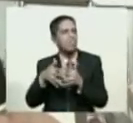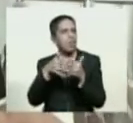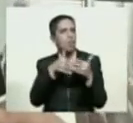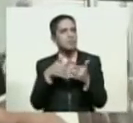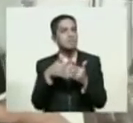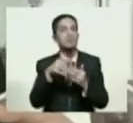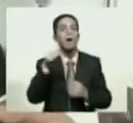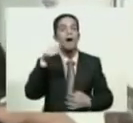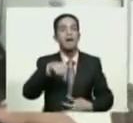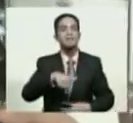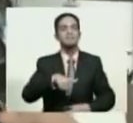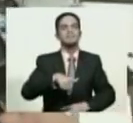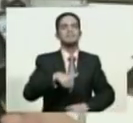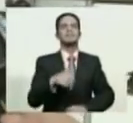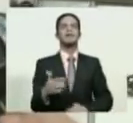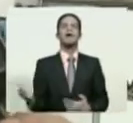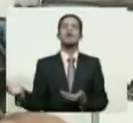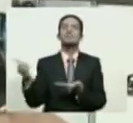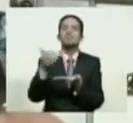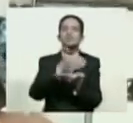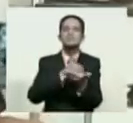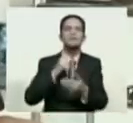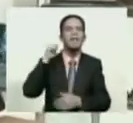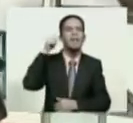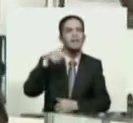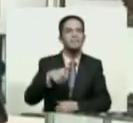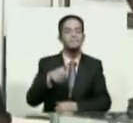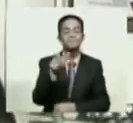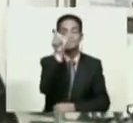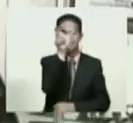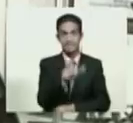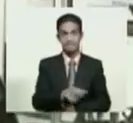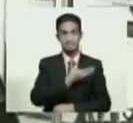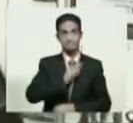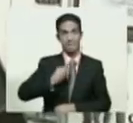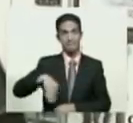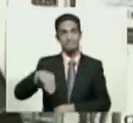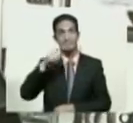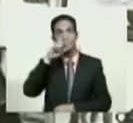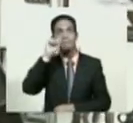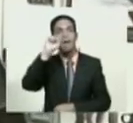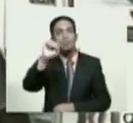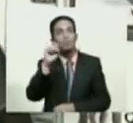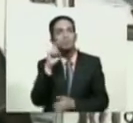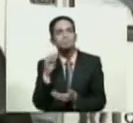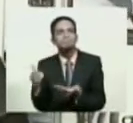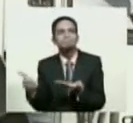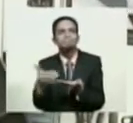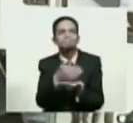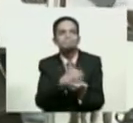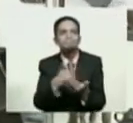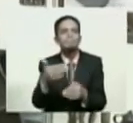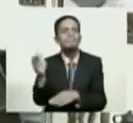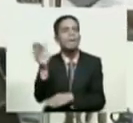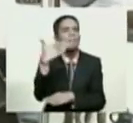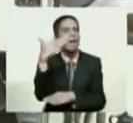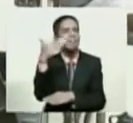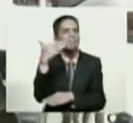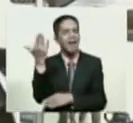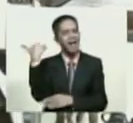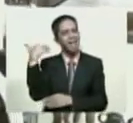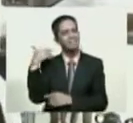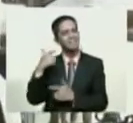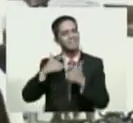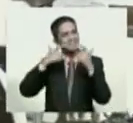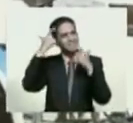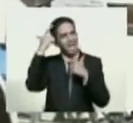habido una cosecha durante mucho tiempo. El presidente Nicolás Maduro Moros ha recogido las banderas del comandante Chávez en el